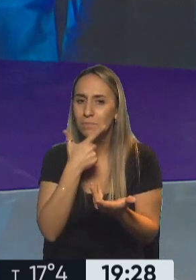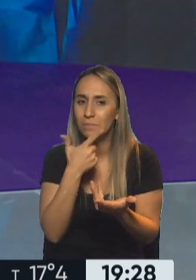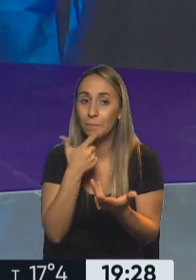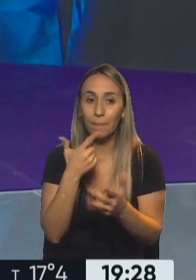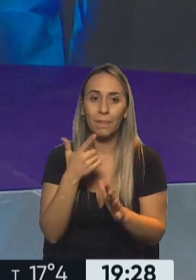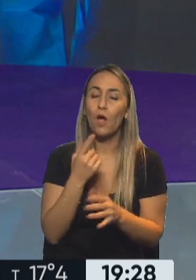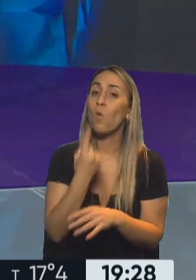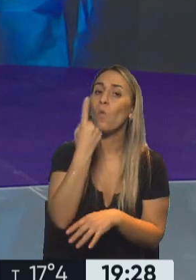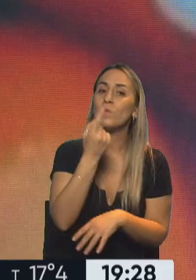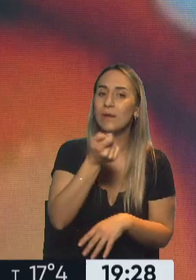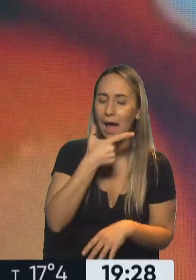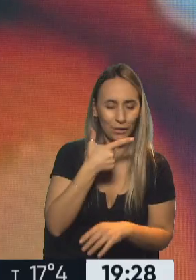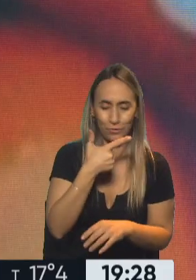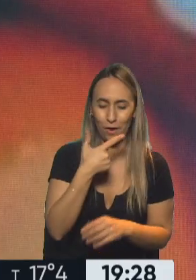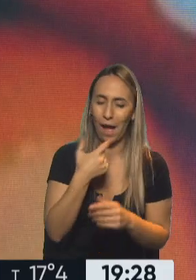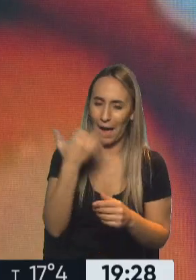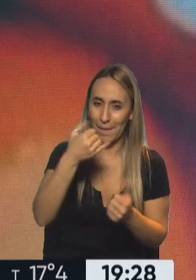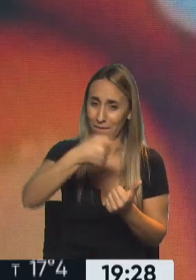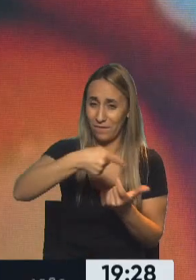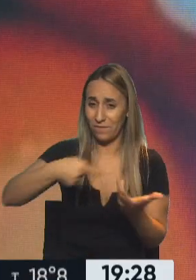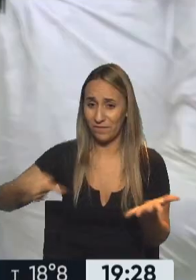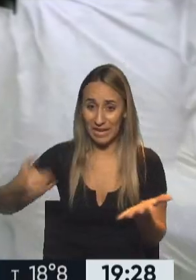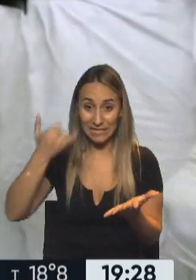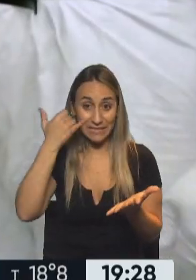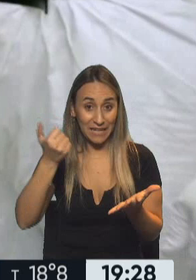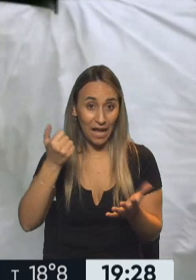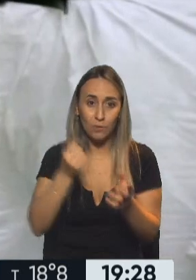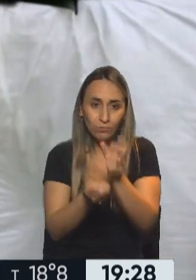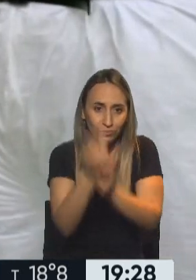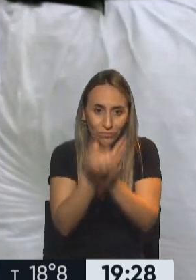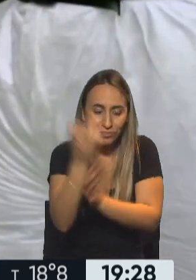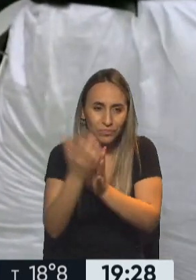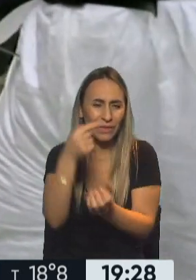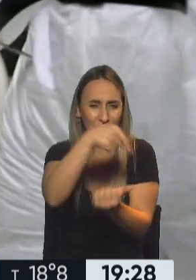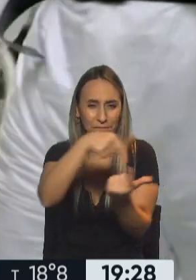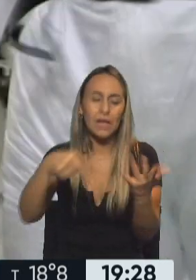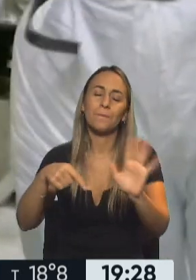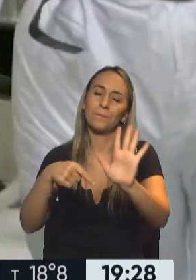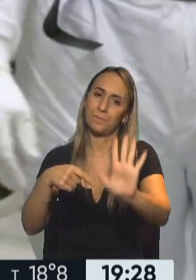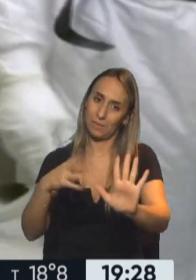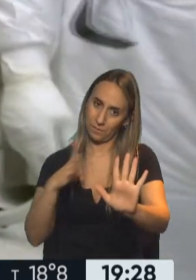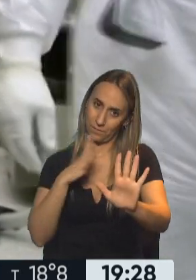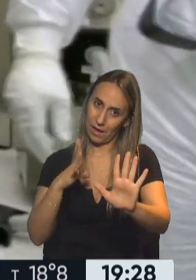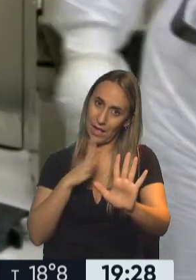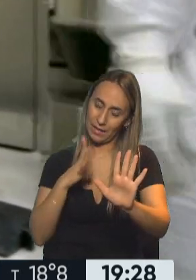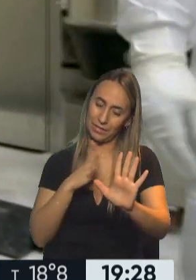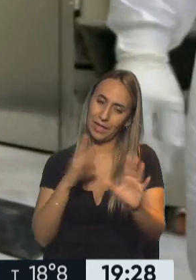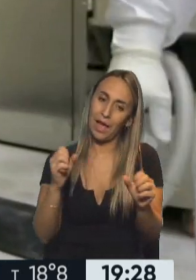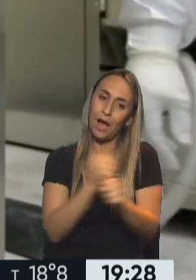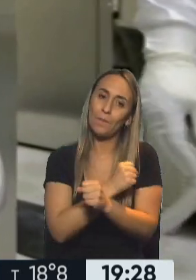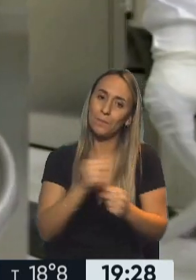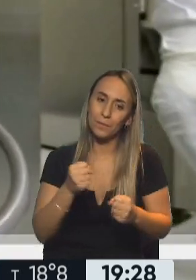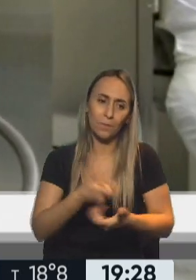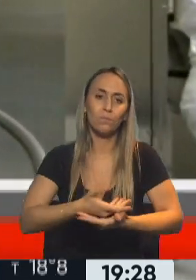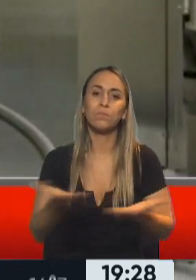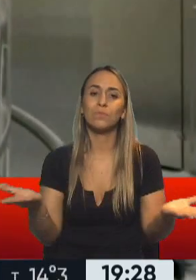con unas. Ah, ya más de una. Hay más de una ya dando vueltas. Pero no, esto es... no están todavía a disponibilidad. No están en